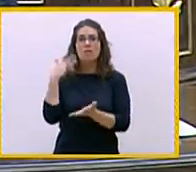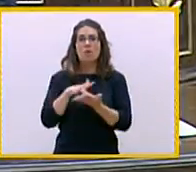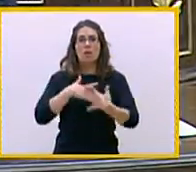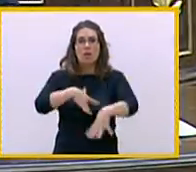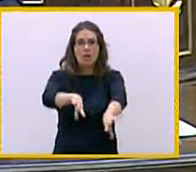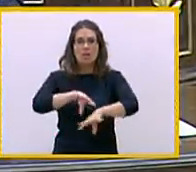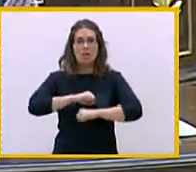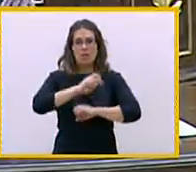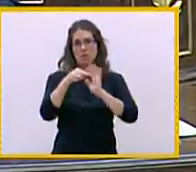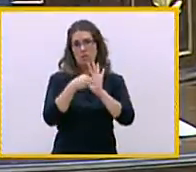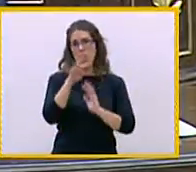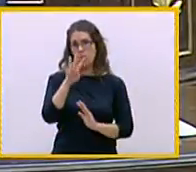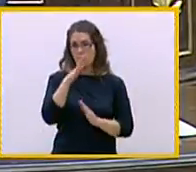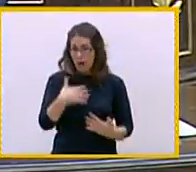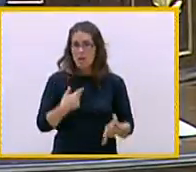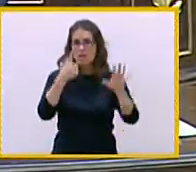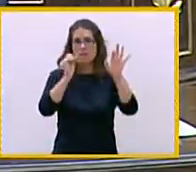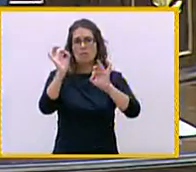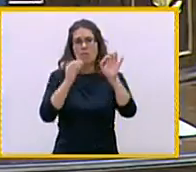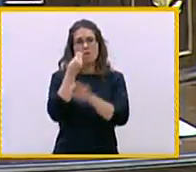2004. Las pensiones